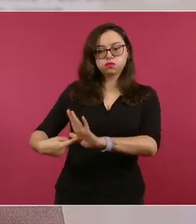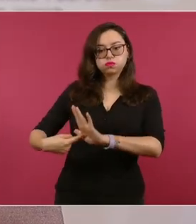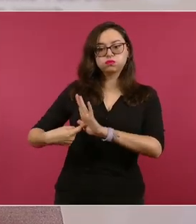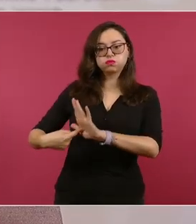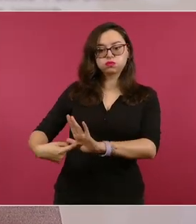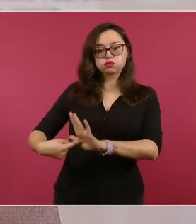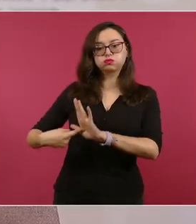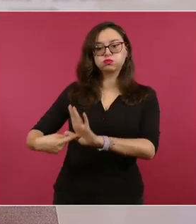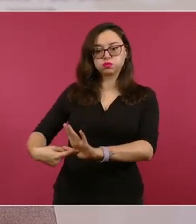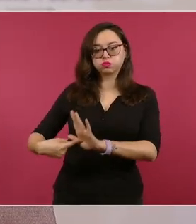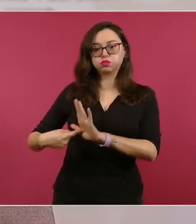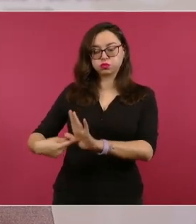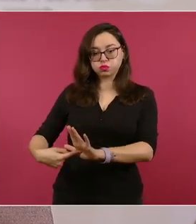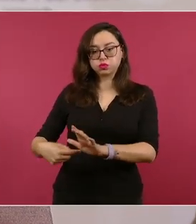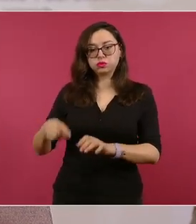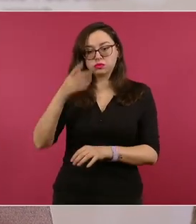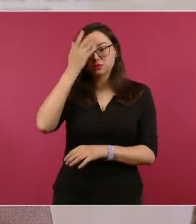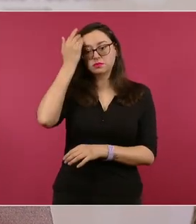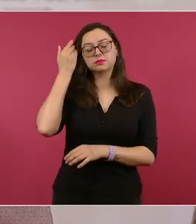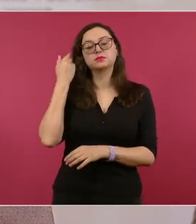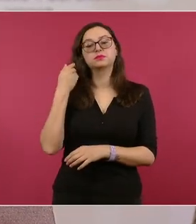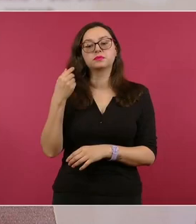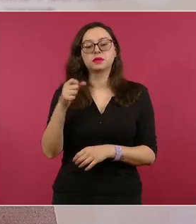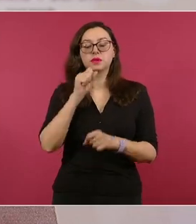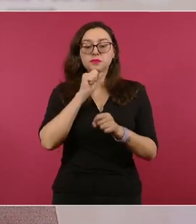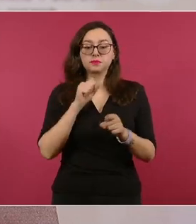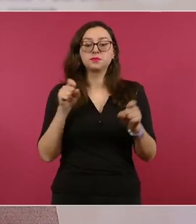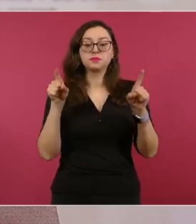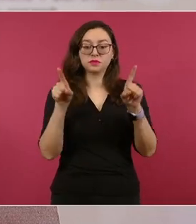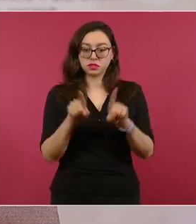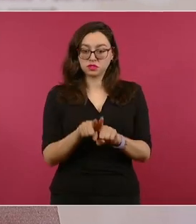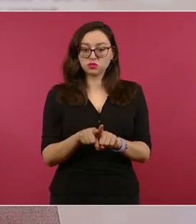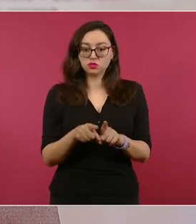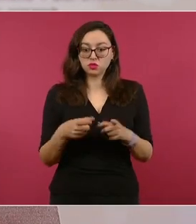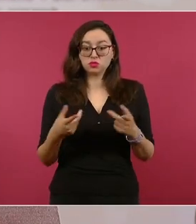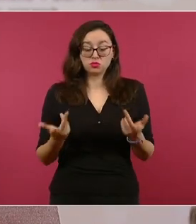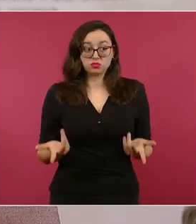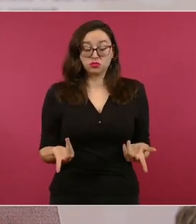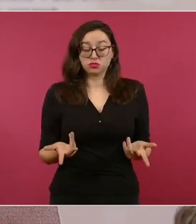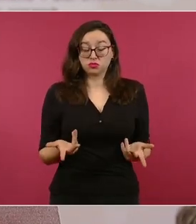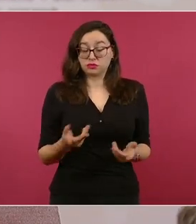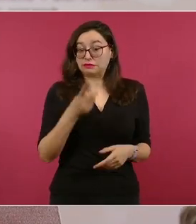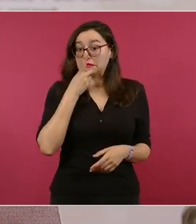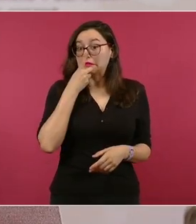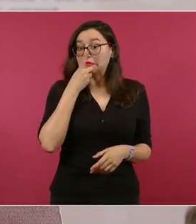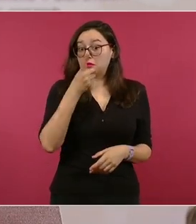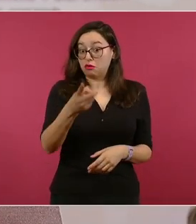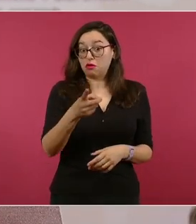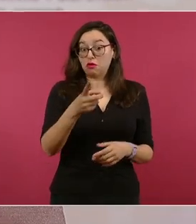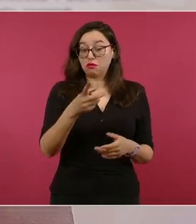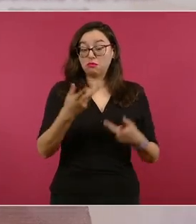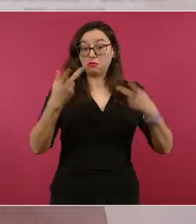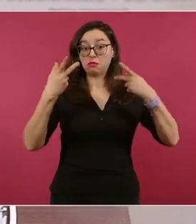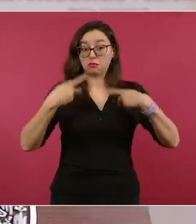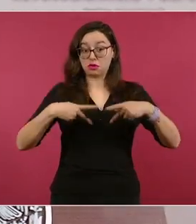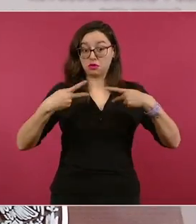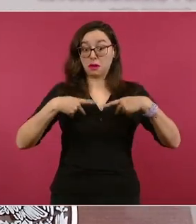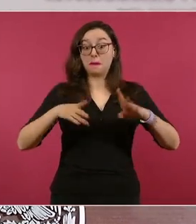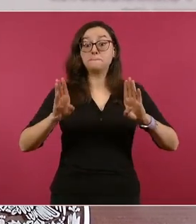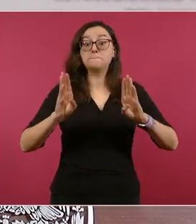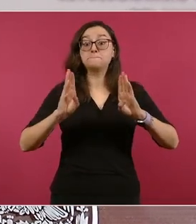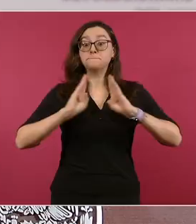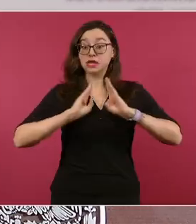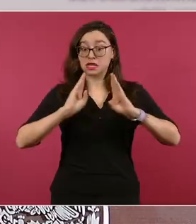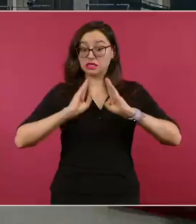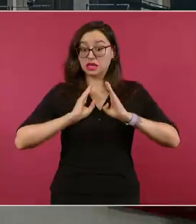y están castigándose a los responsables. Hay militares, repito, en la cárcel. Está el ex